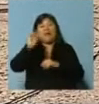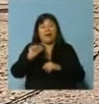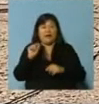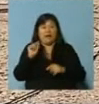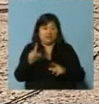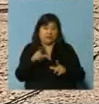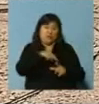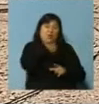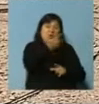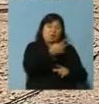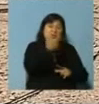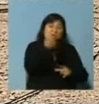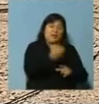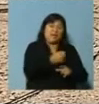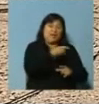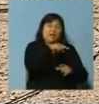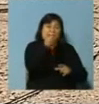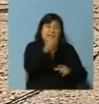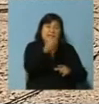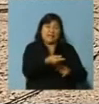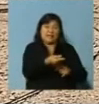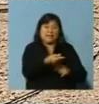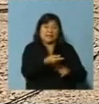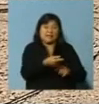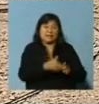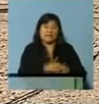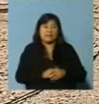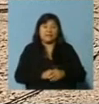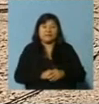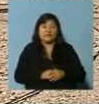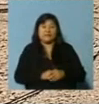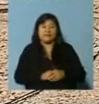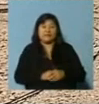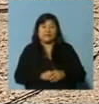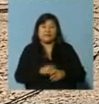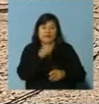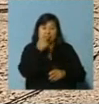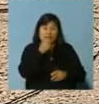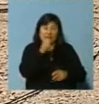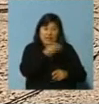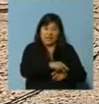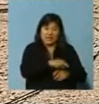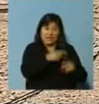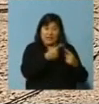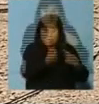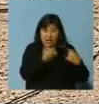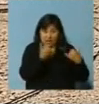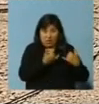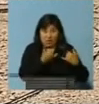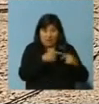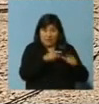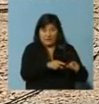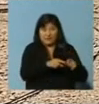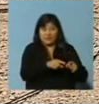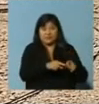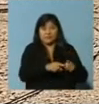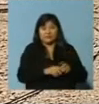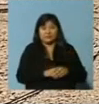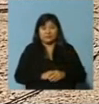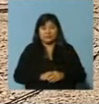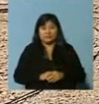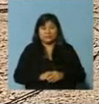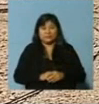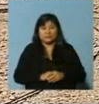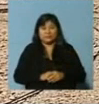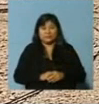que la energía que se viene generando